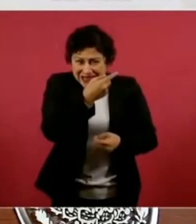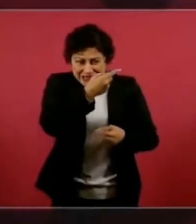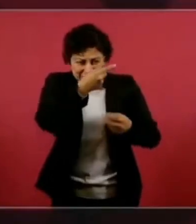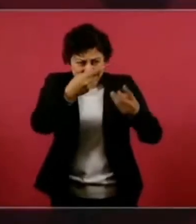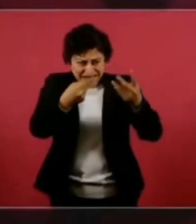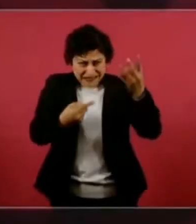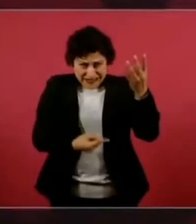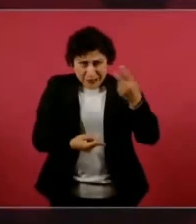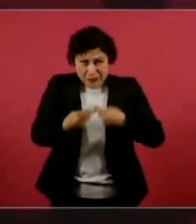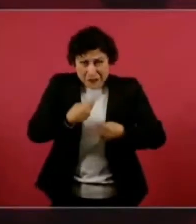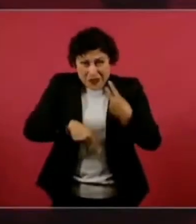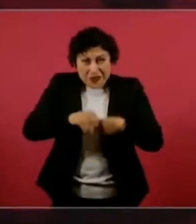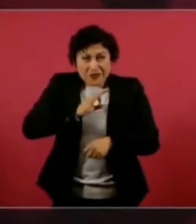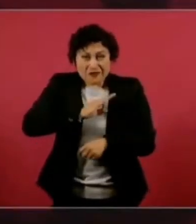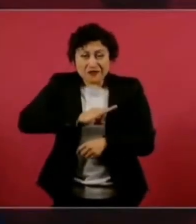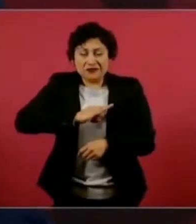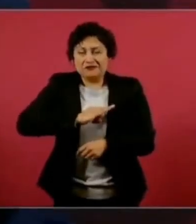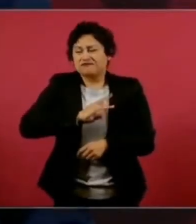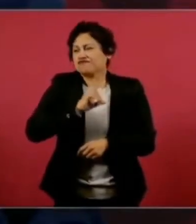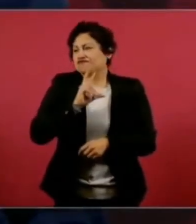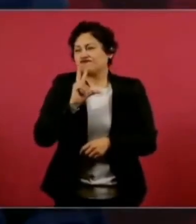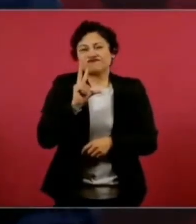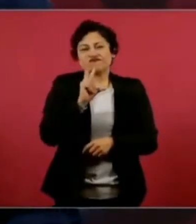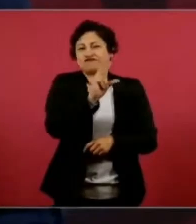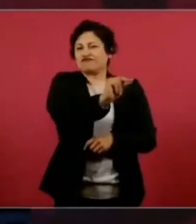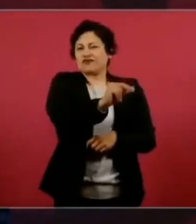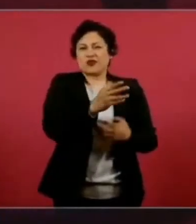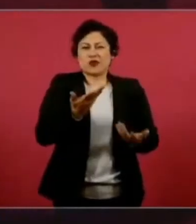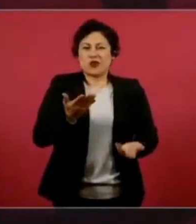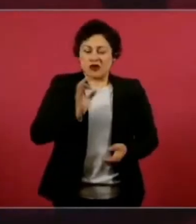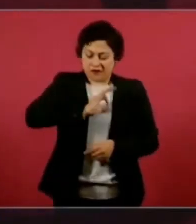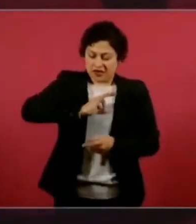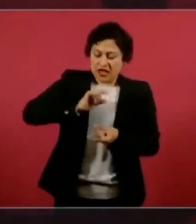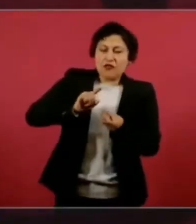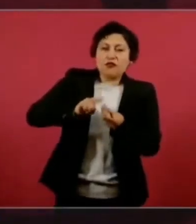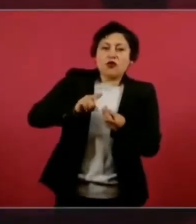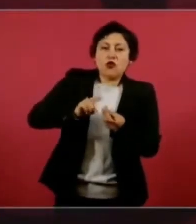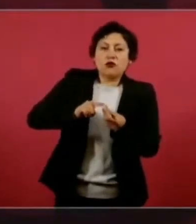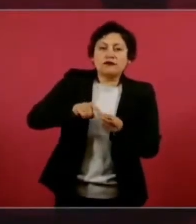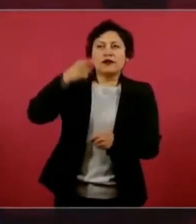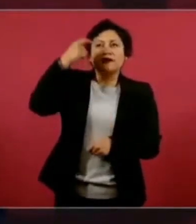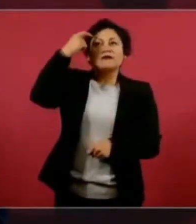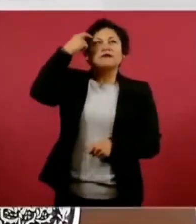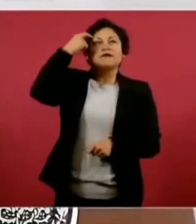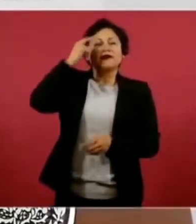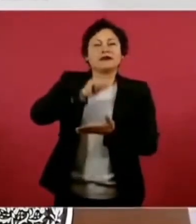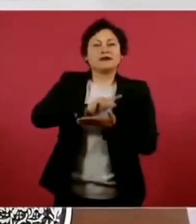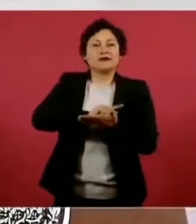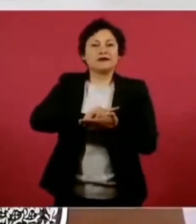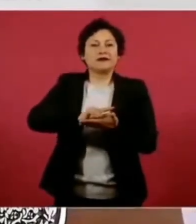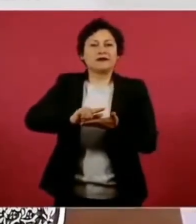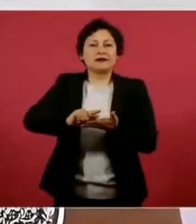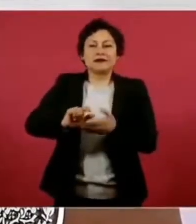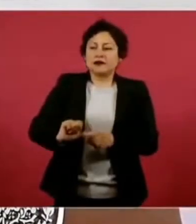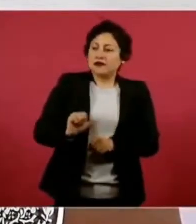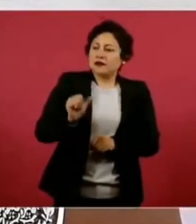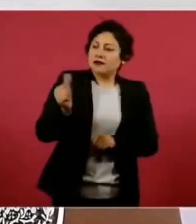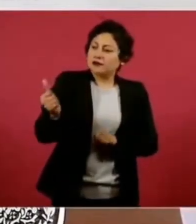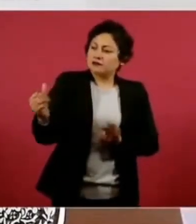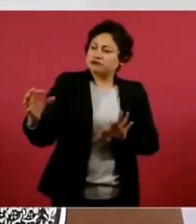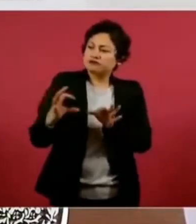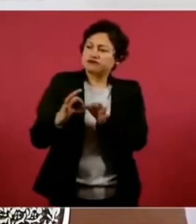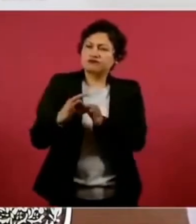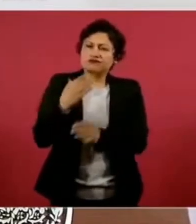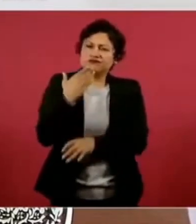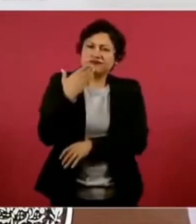La felicidad es estar bien con uno mismo, estar bien con nuestra conciencia y estar bien con el prójimo. Entonces,